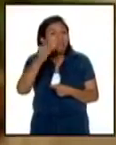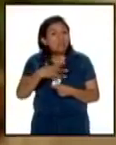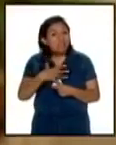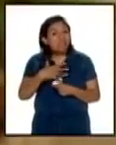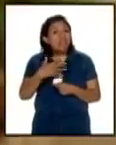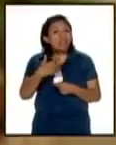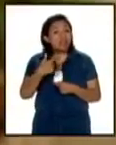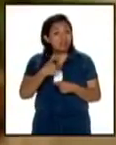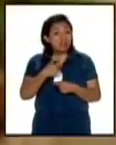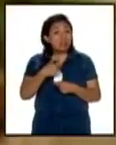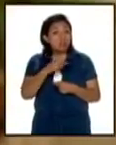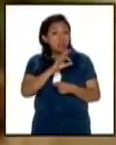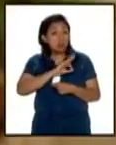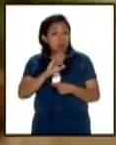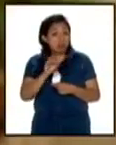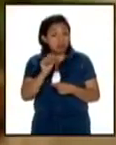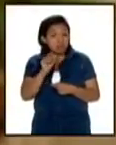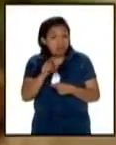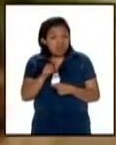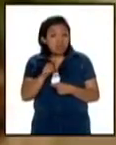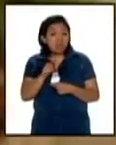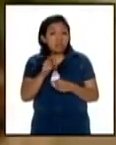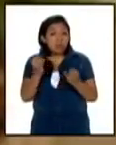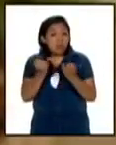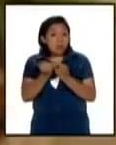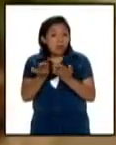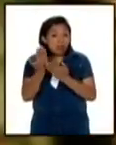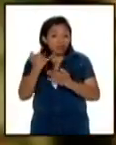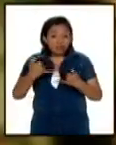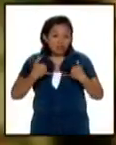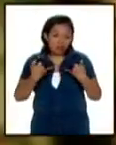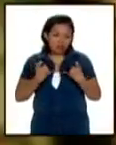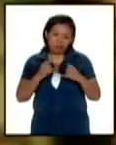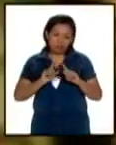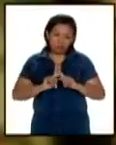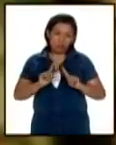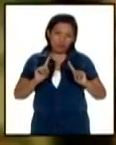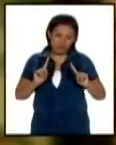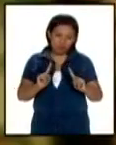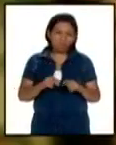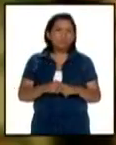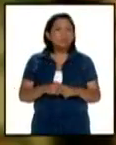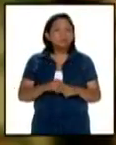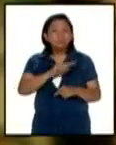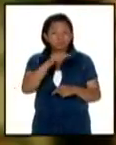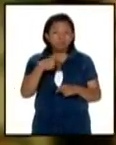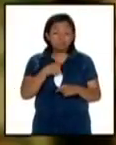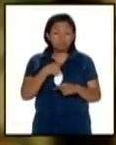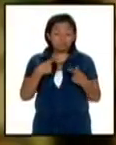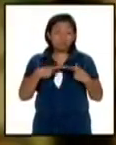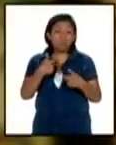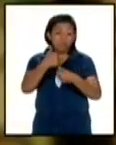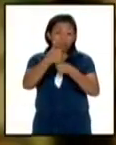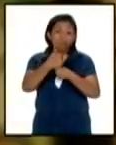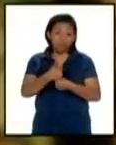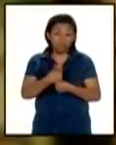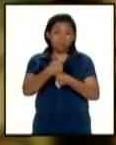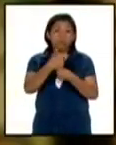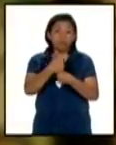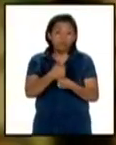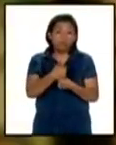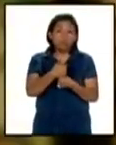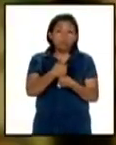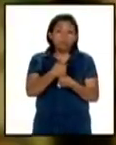misma capacidad que teníamos cuando éramos jóvenes. Y sufre uno, pero